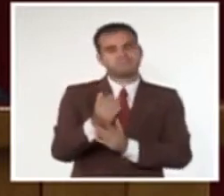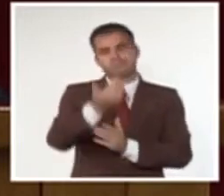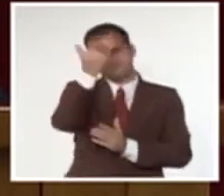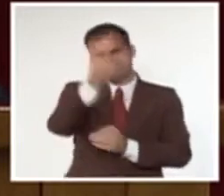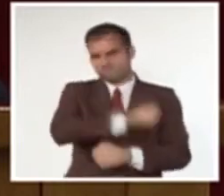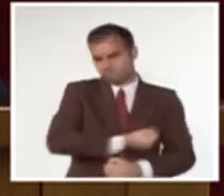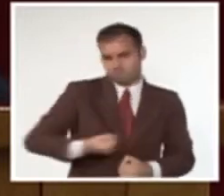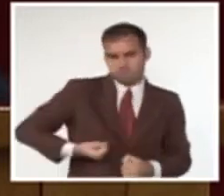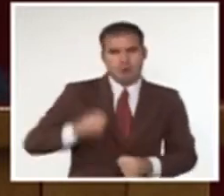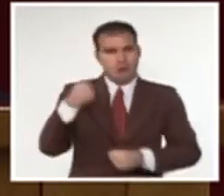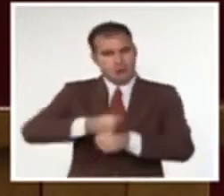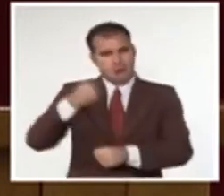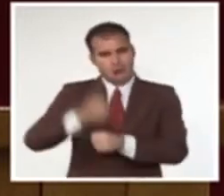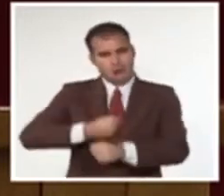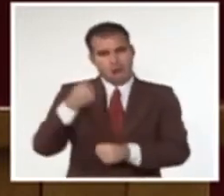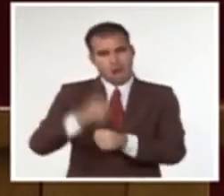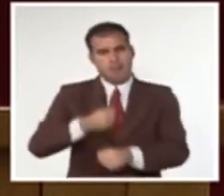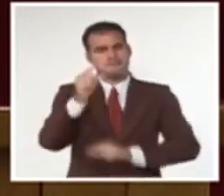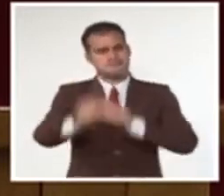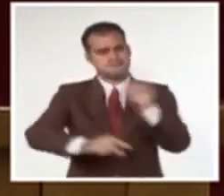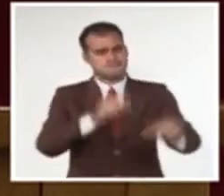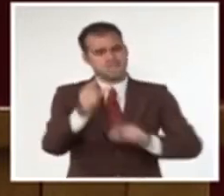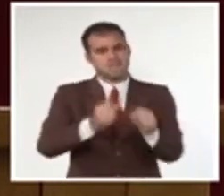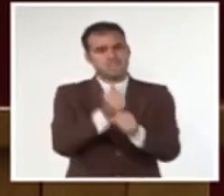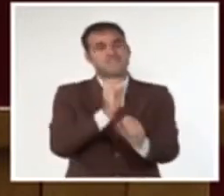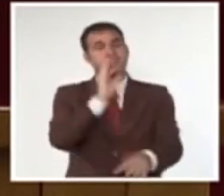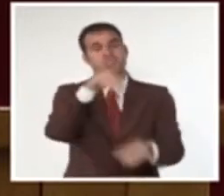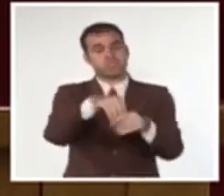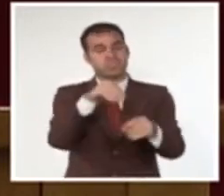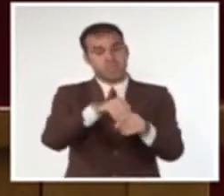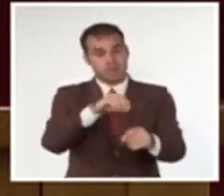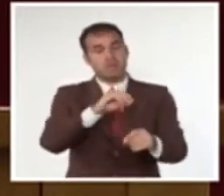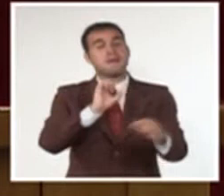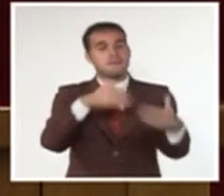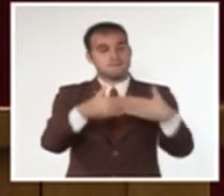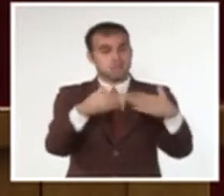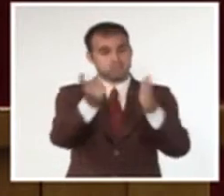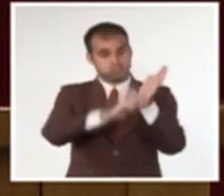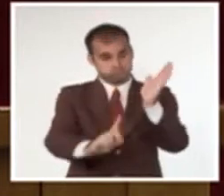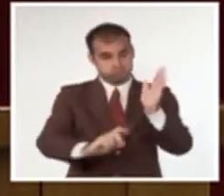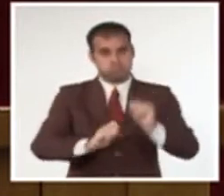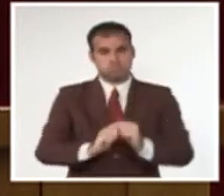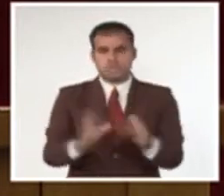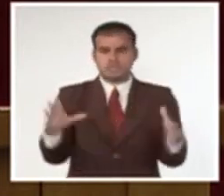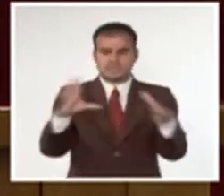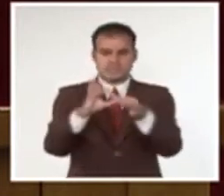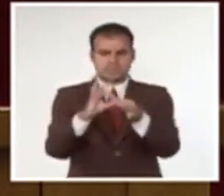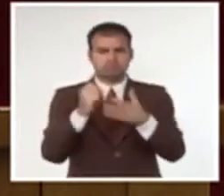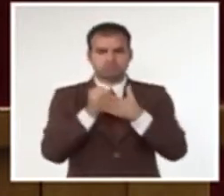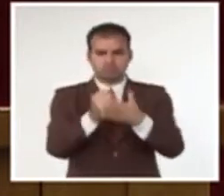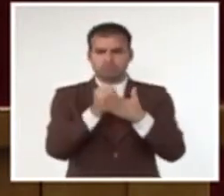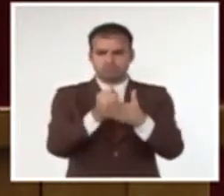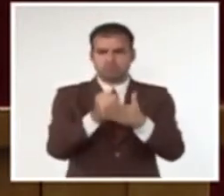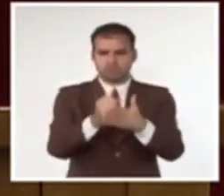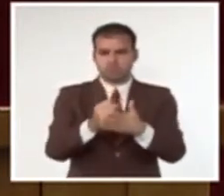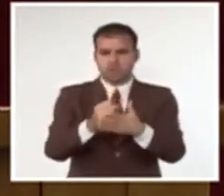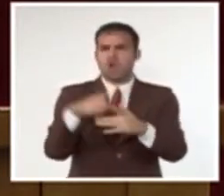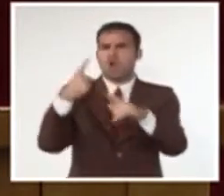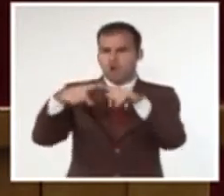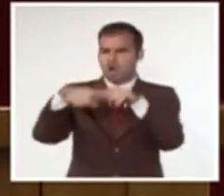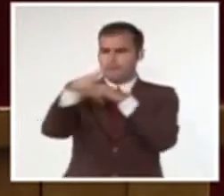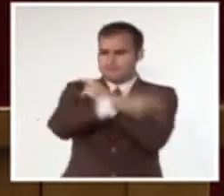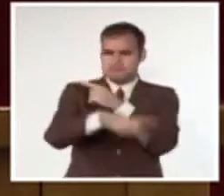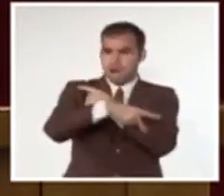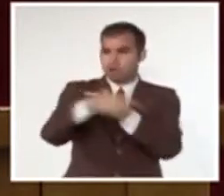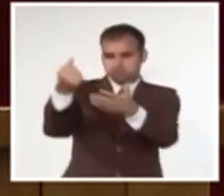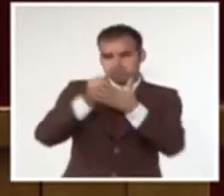la consagración de los trabajadores del sector electroenergético, combinada con el apoyo de amigos y gobiernos solidarios